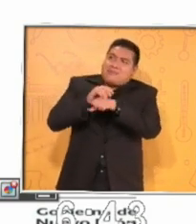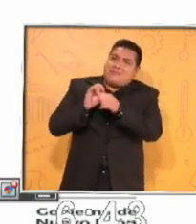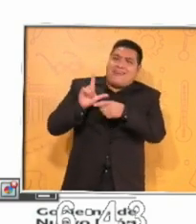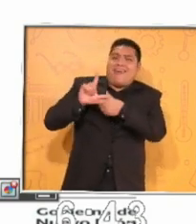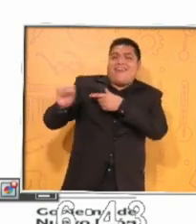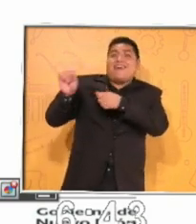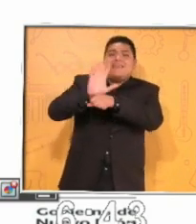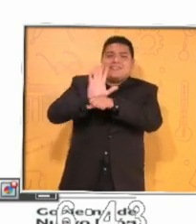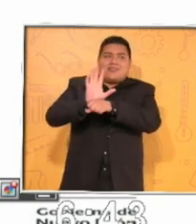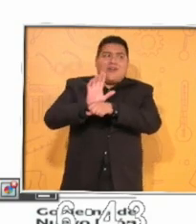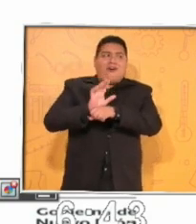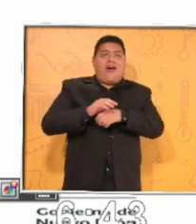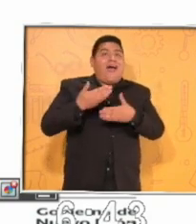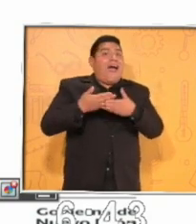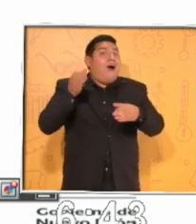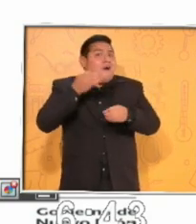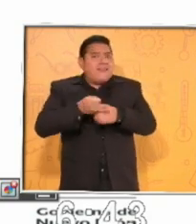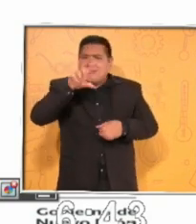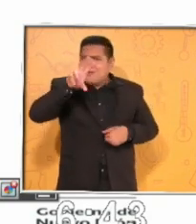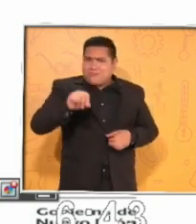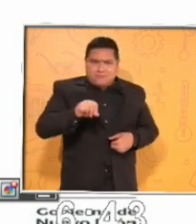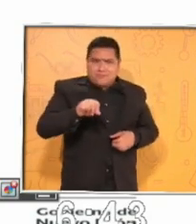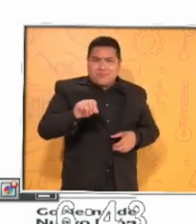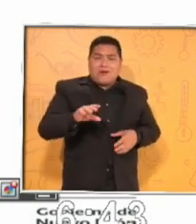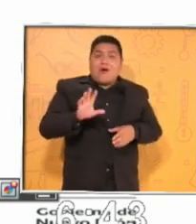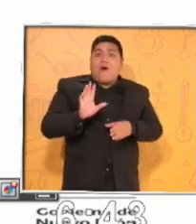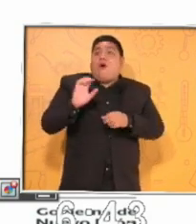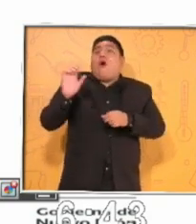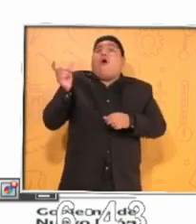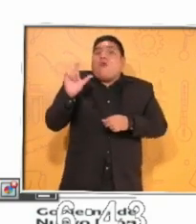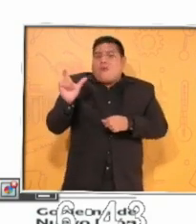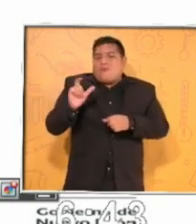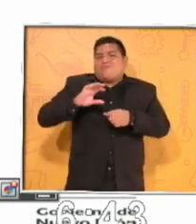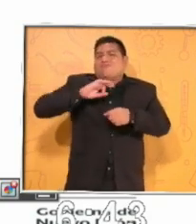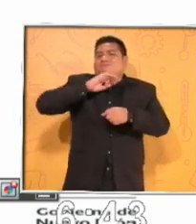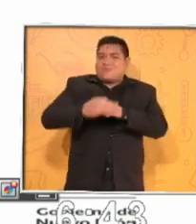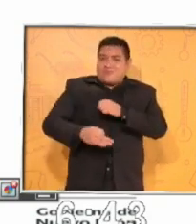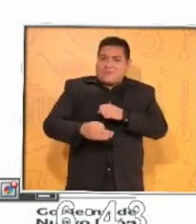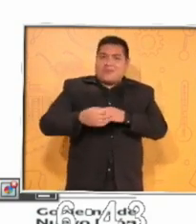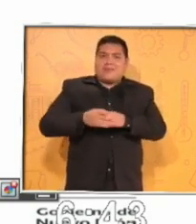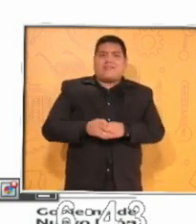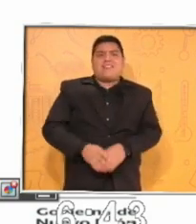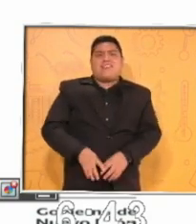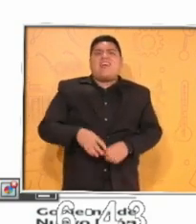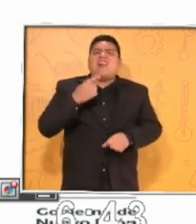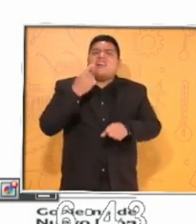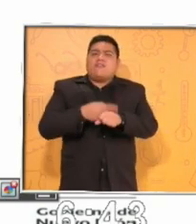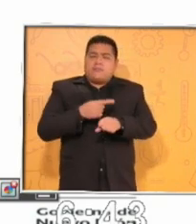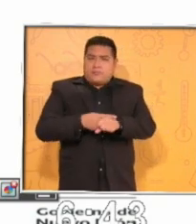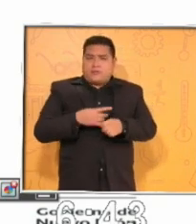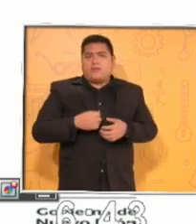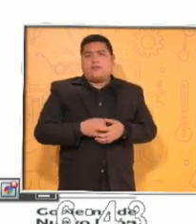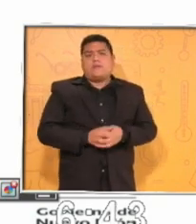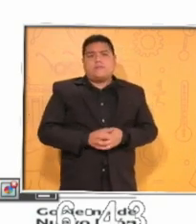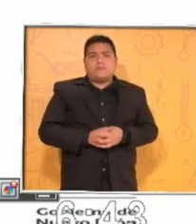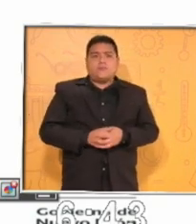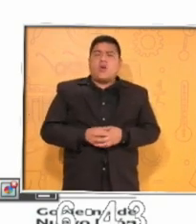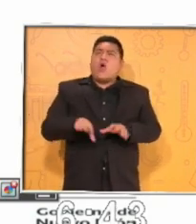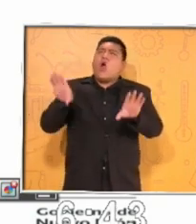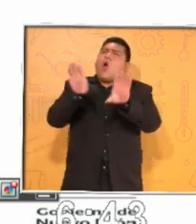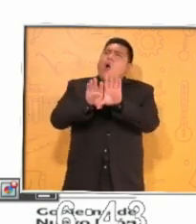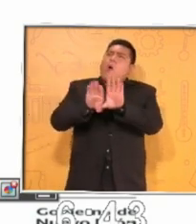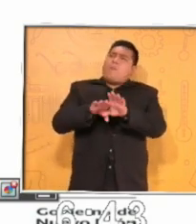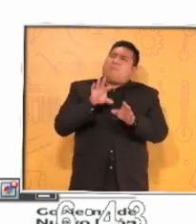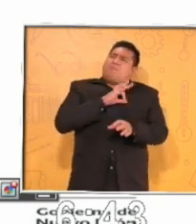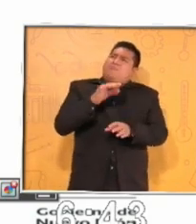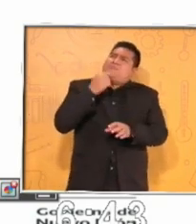esta época no. Estamos hablando de cuando termine este confinamiento, voluntario y preventivo. ¿Cómo le hago